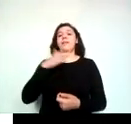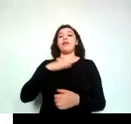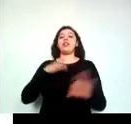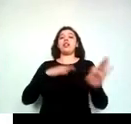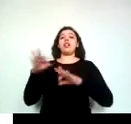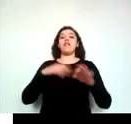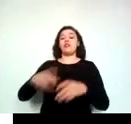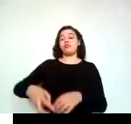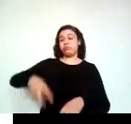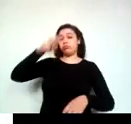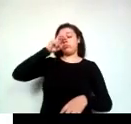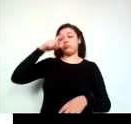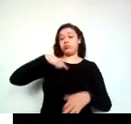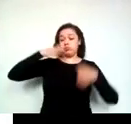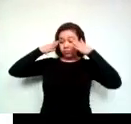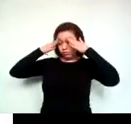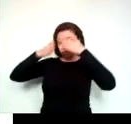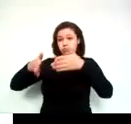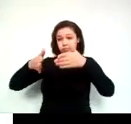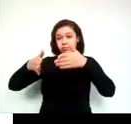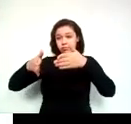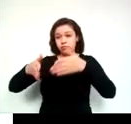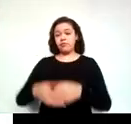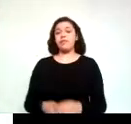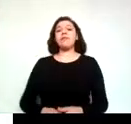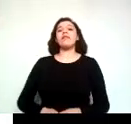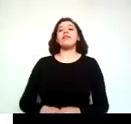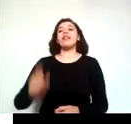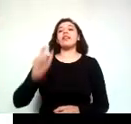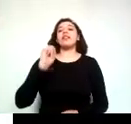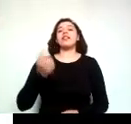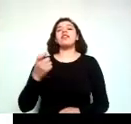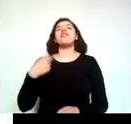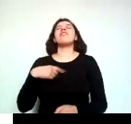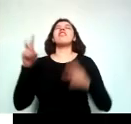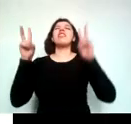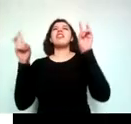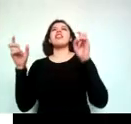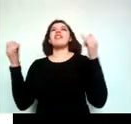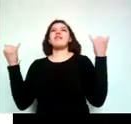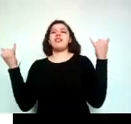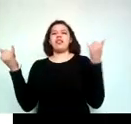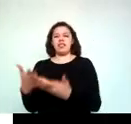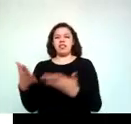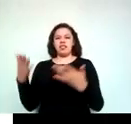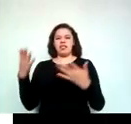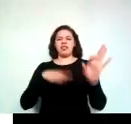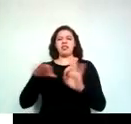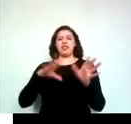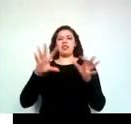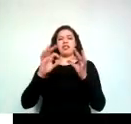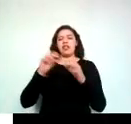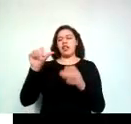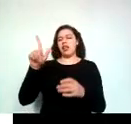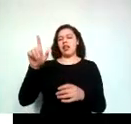exige que esté muy concentrado. Es decir, como veíamos en el tema de cargas de trabajo que nos explicaba Ale, la